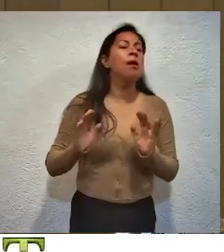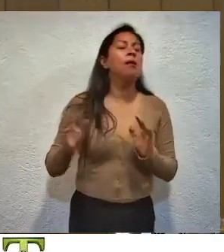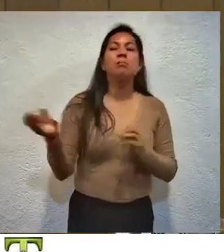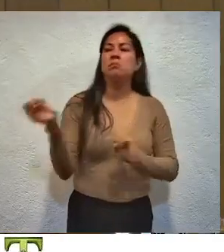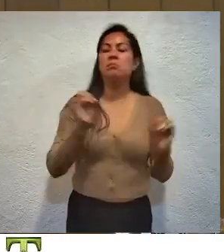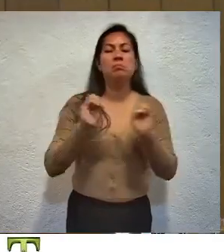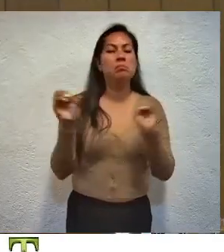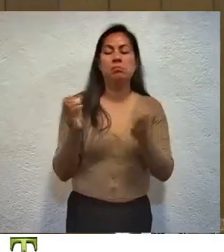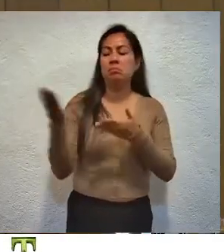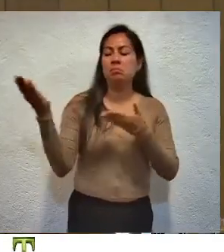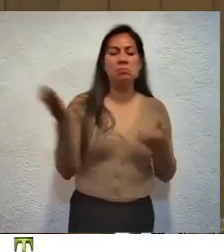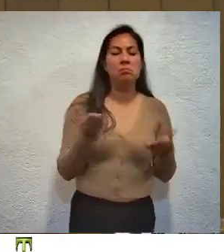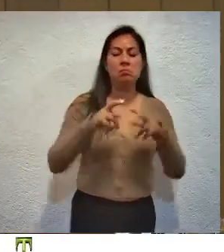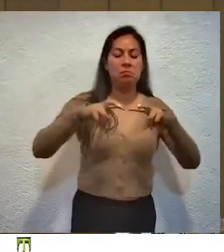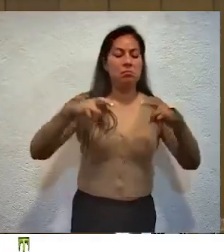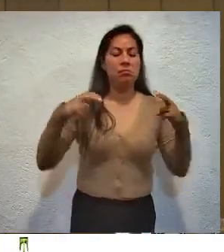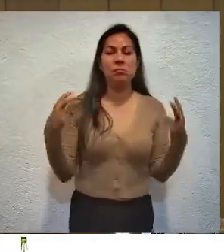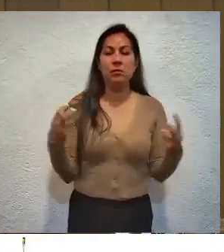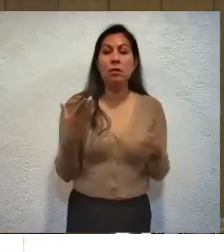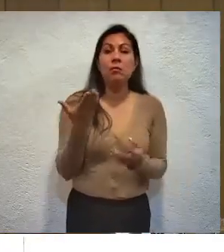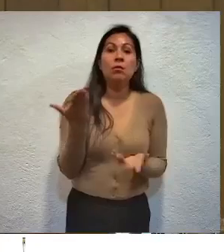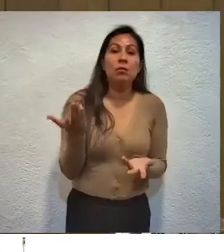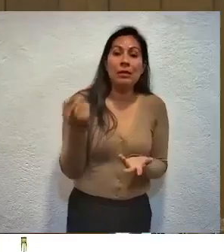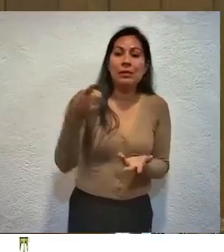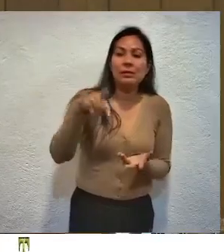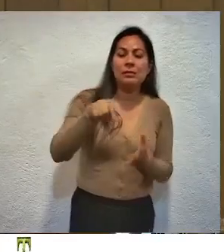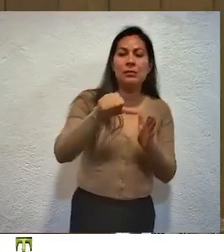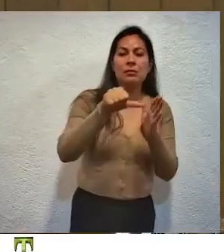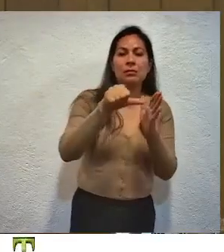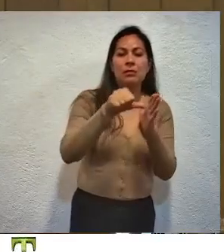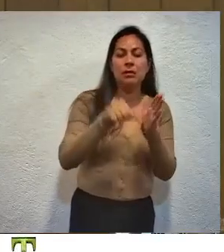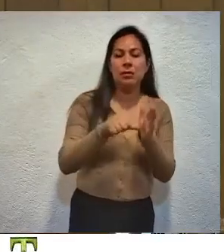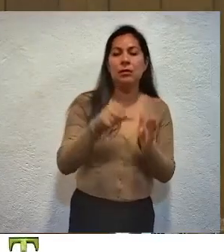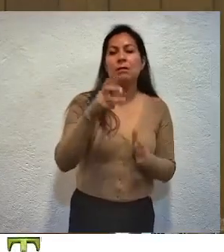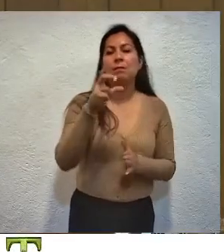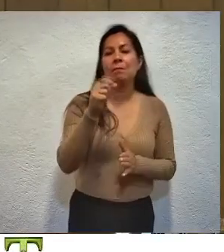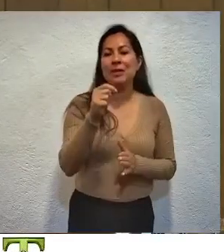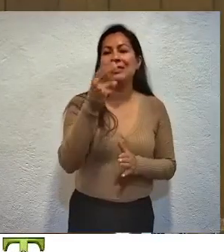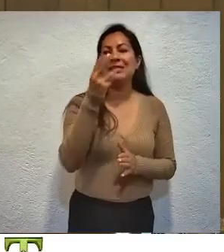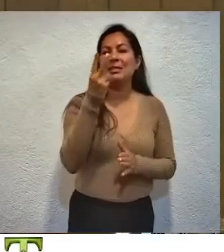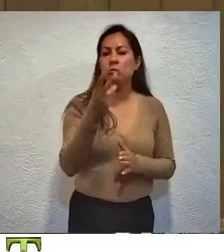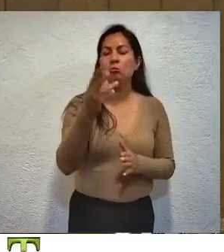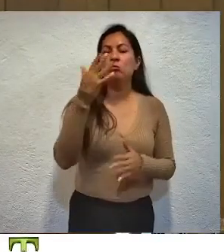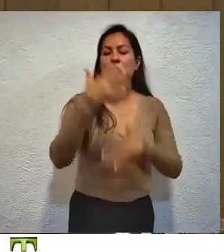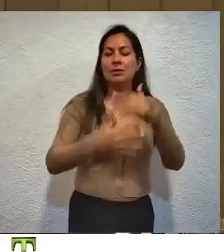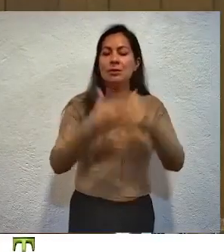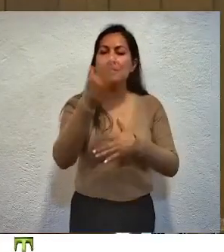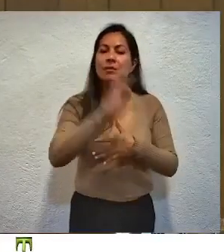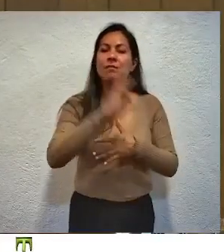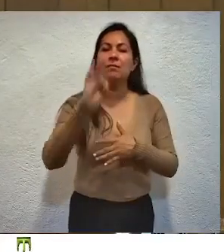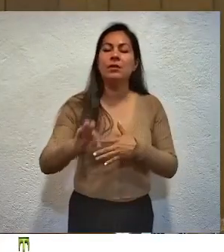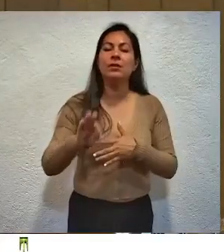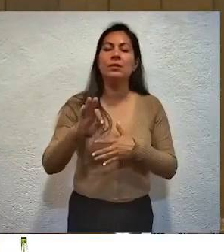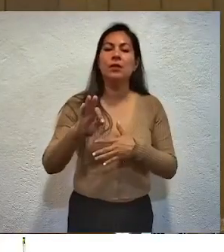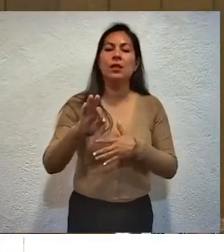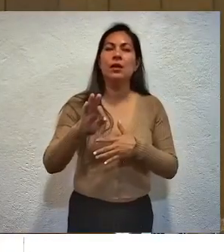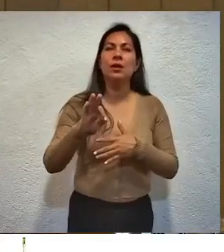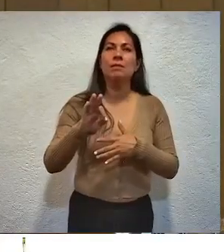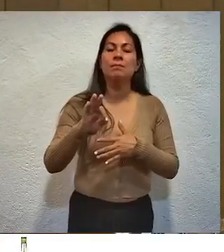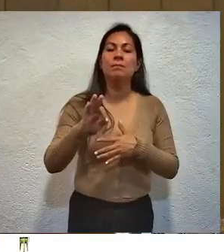estará presente en esta sesión, por lo que en términos del acuerdo 22 de fecha 15